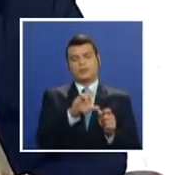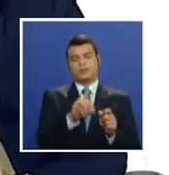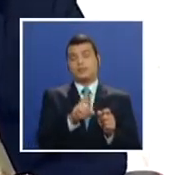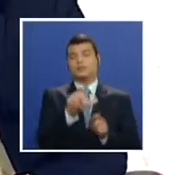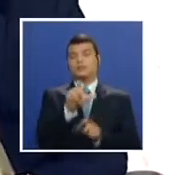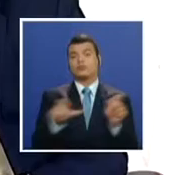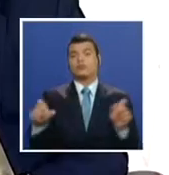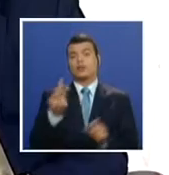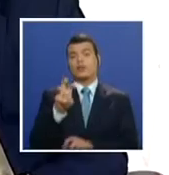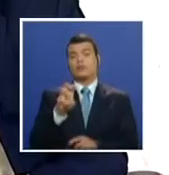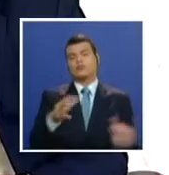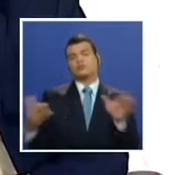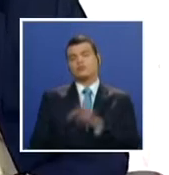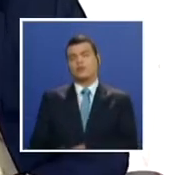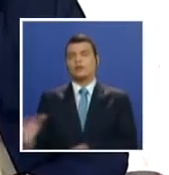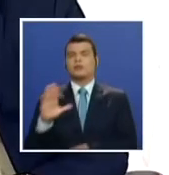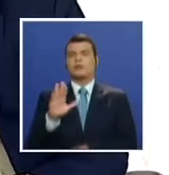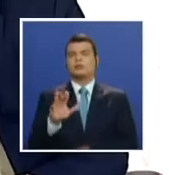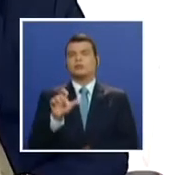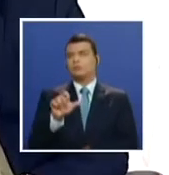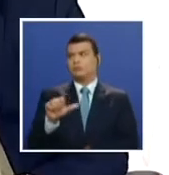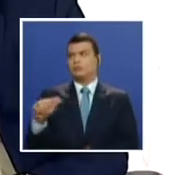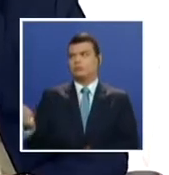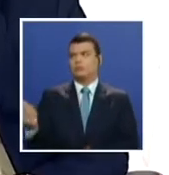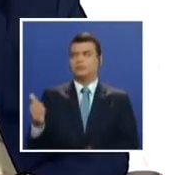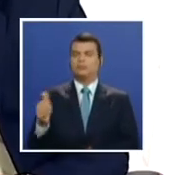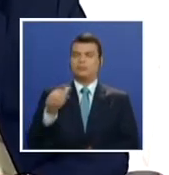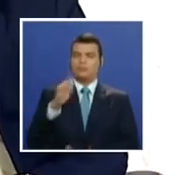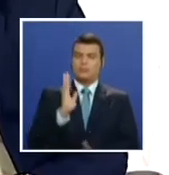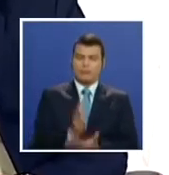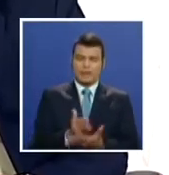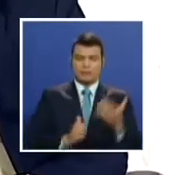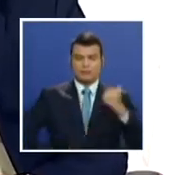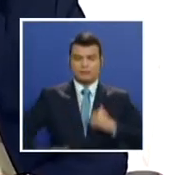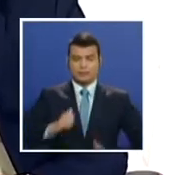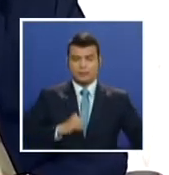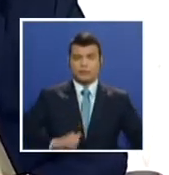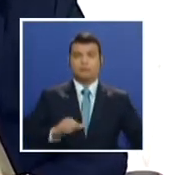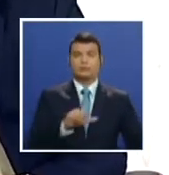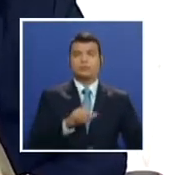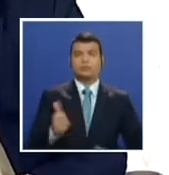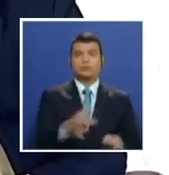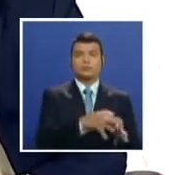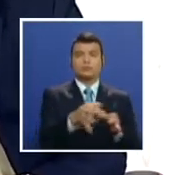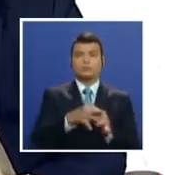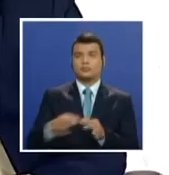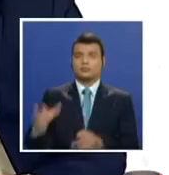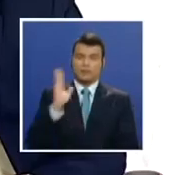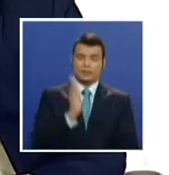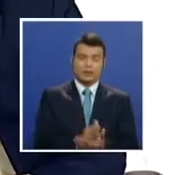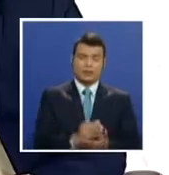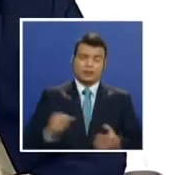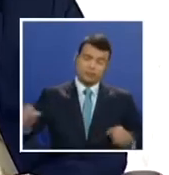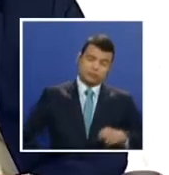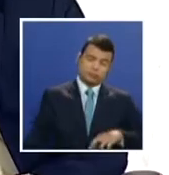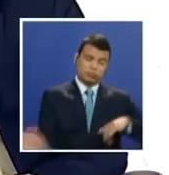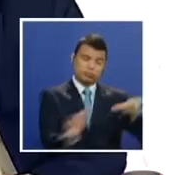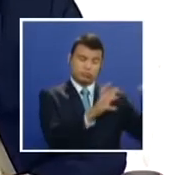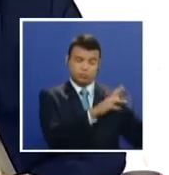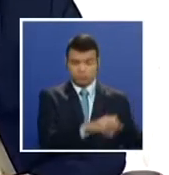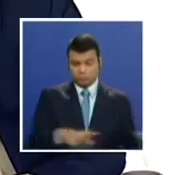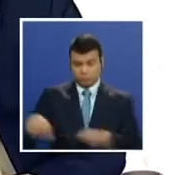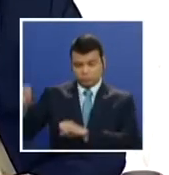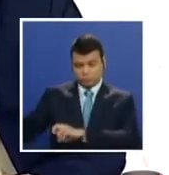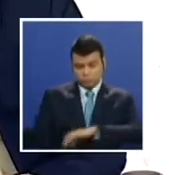desaparecidos siete más heridas emergencia alerta de tsunami en las ciudades costeras estas son las imágenes que les mostramos un